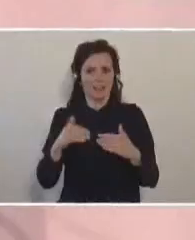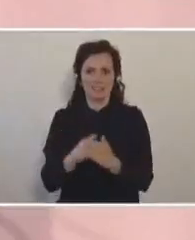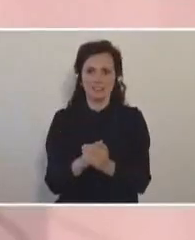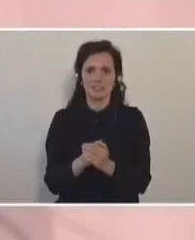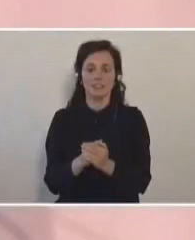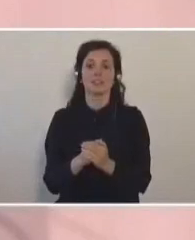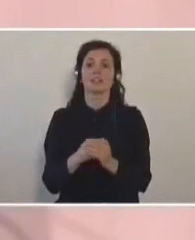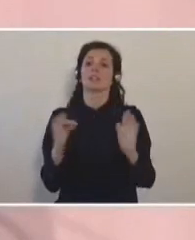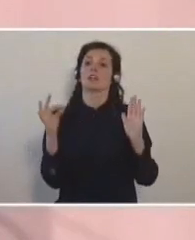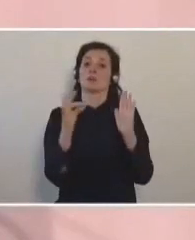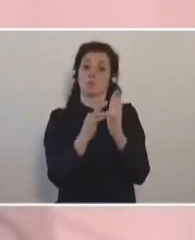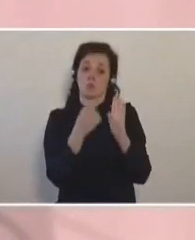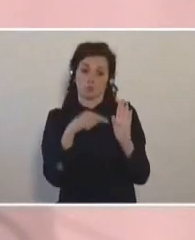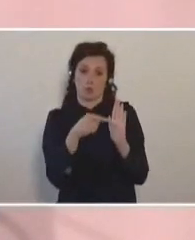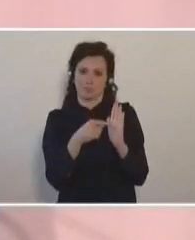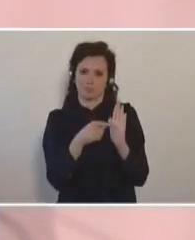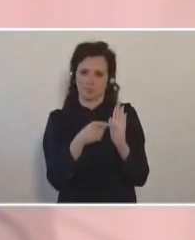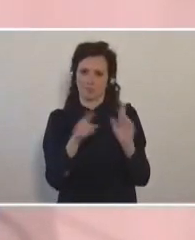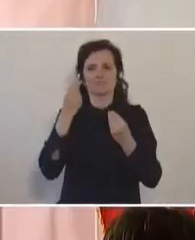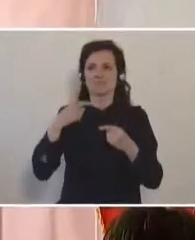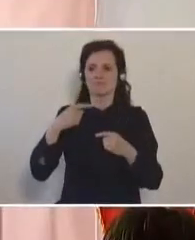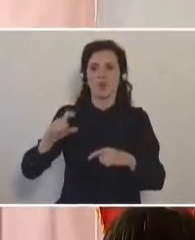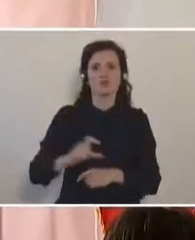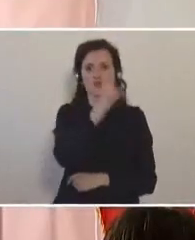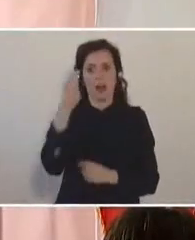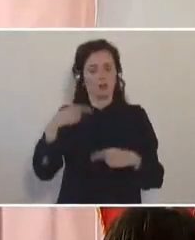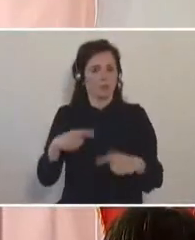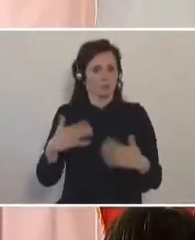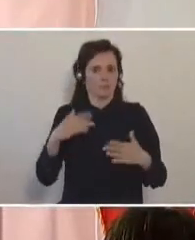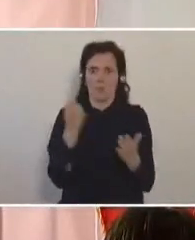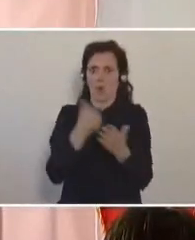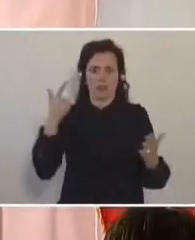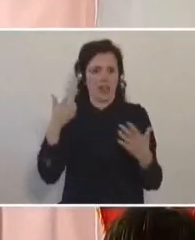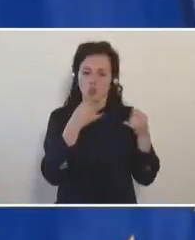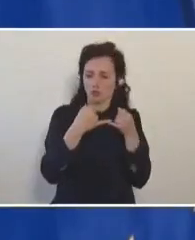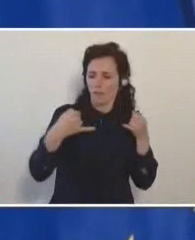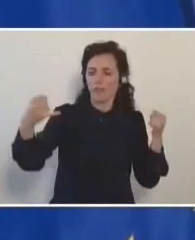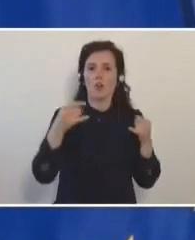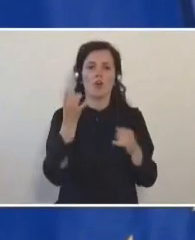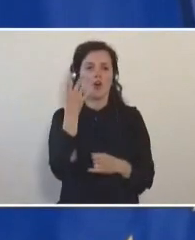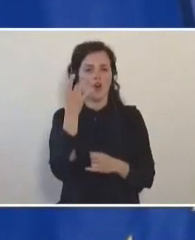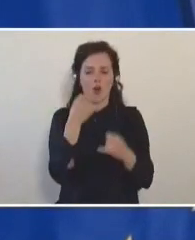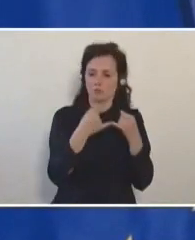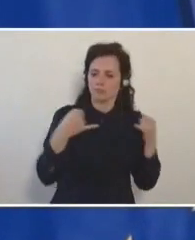global, defendiendo el multilateralismo, como indicó la presidenta de la Comisión, Ursula von der Leyen.